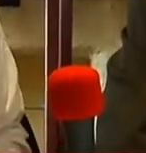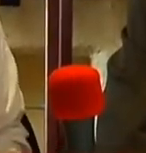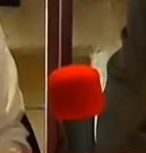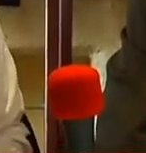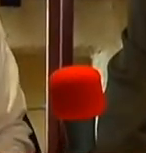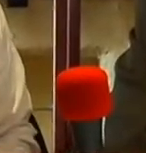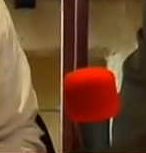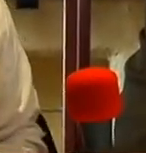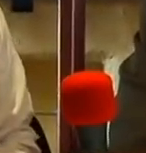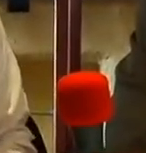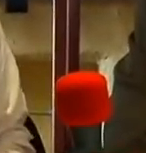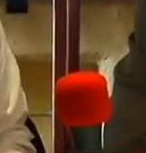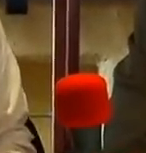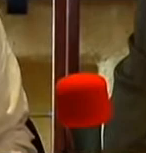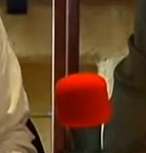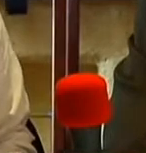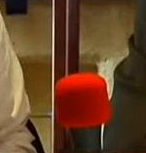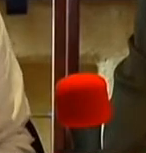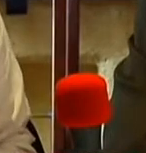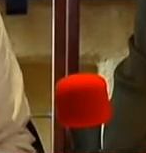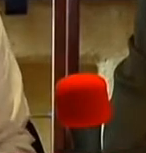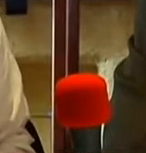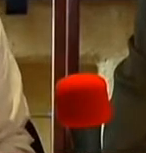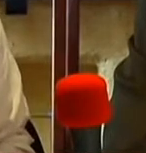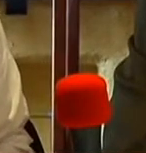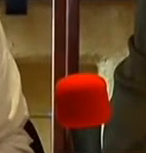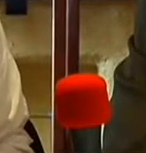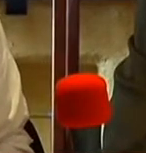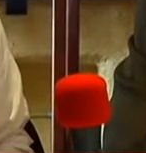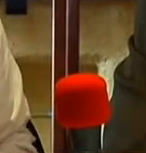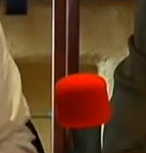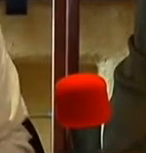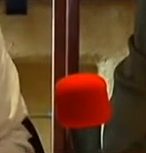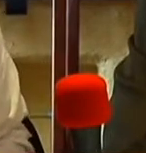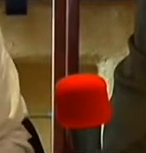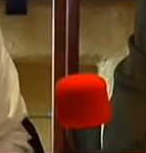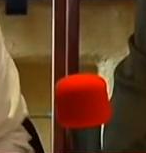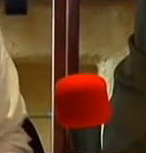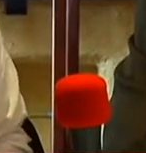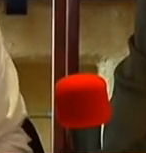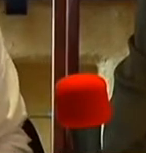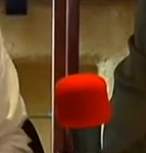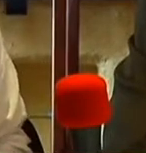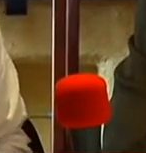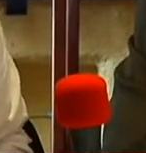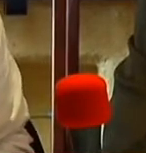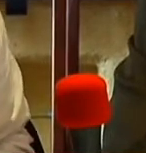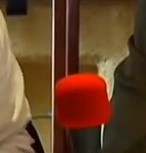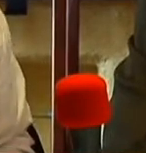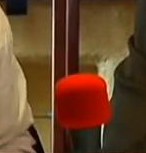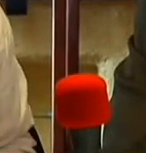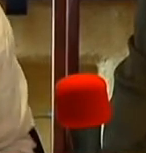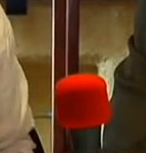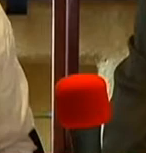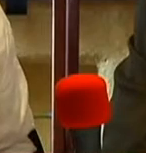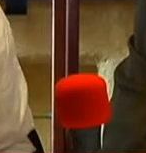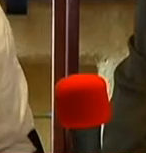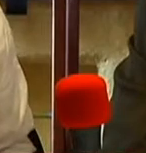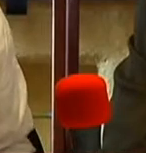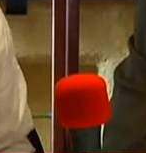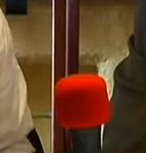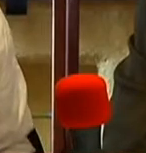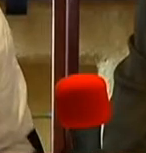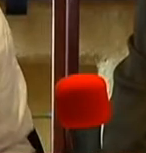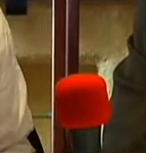es vestir al CENAR de ese paisaje lingüístico que de manera cotidiana está cerca y